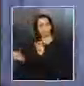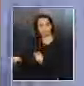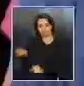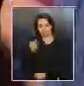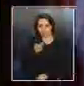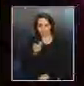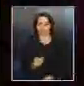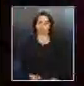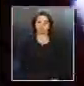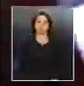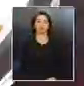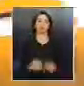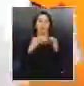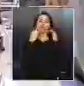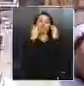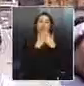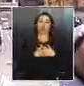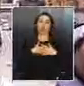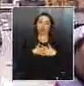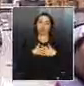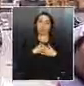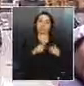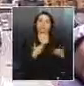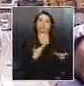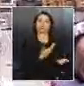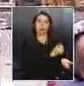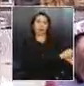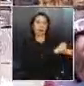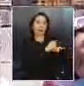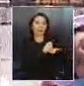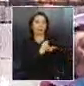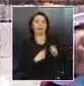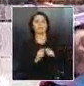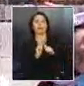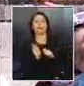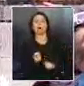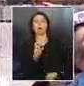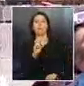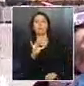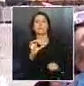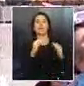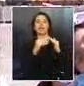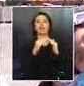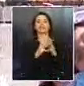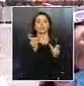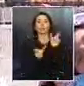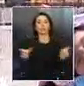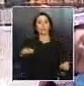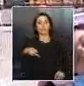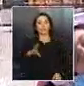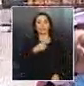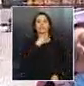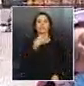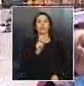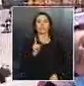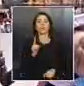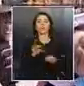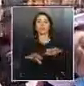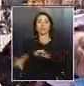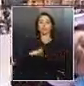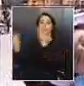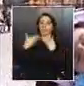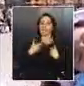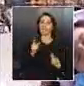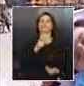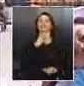impresiones contento porque lo ayuda para el pie para nuestra casa nosotros hay mucha gente chilena que no quiere que le regalen las cosas solamente